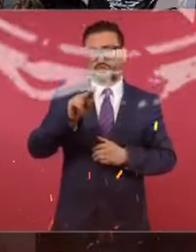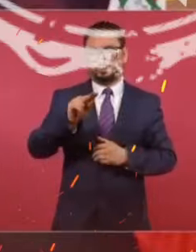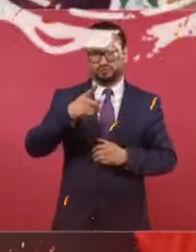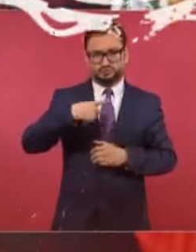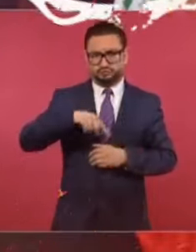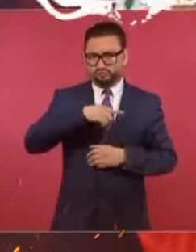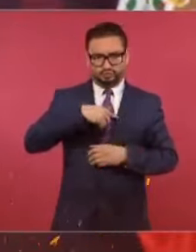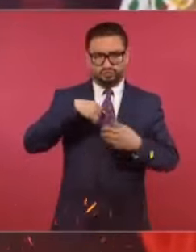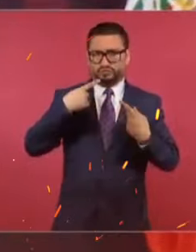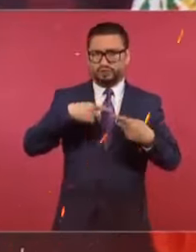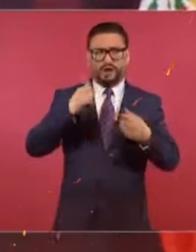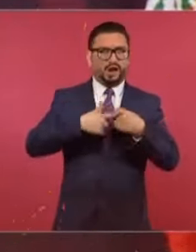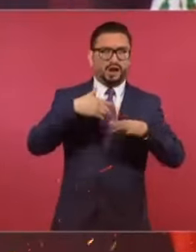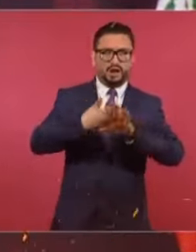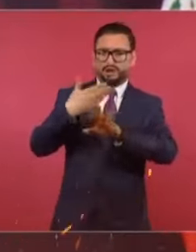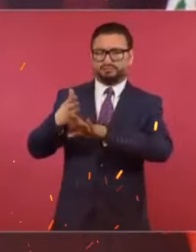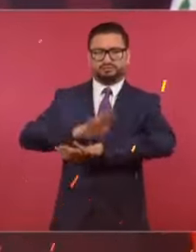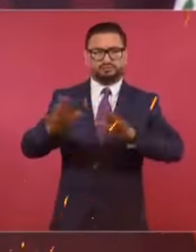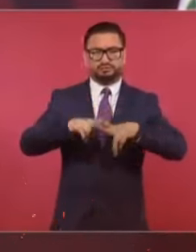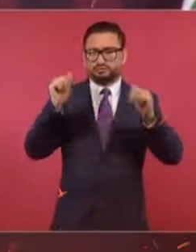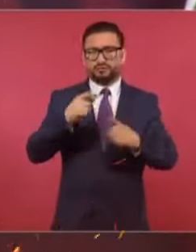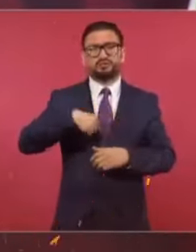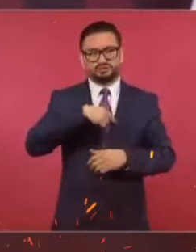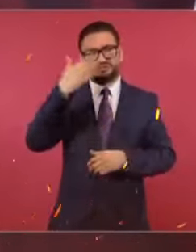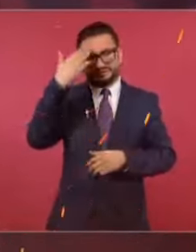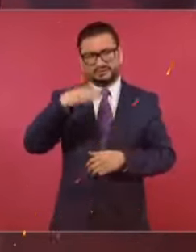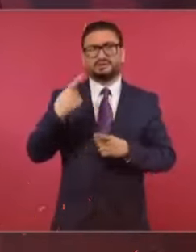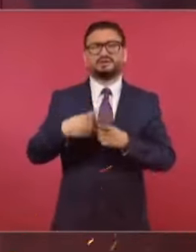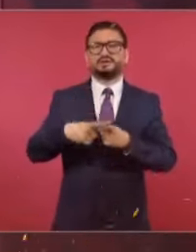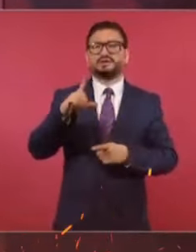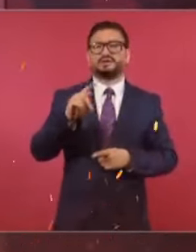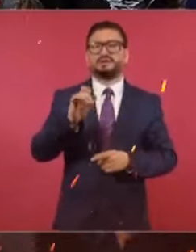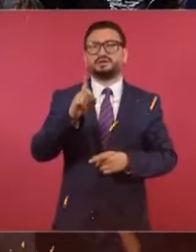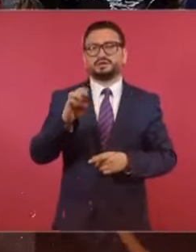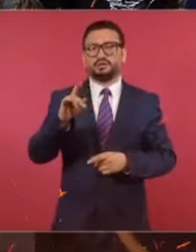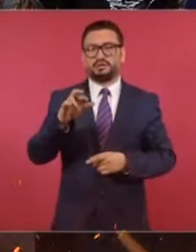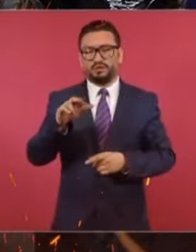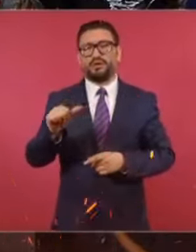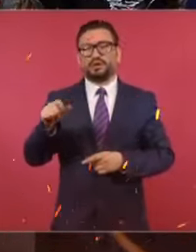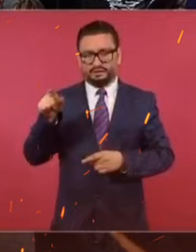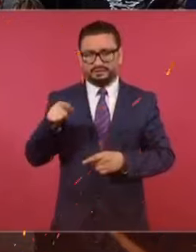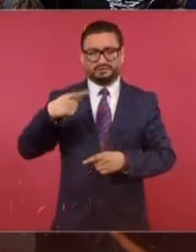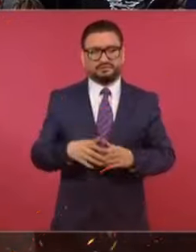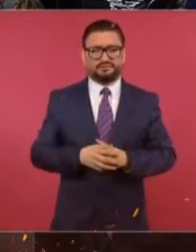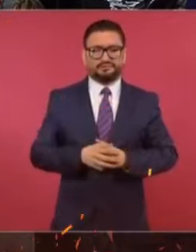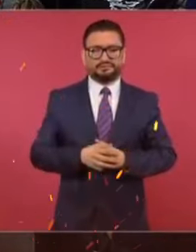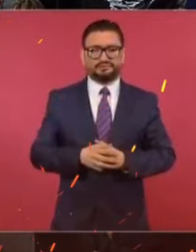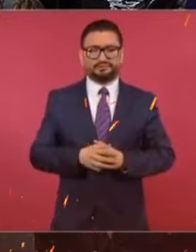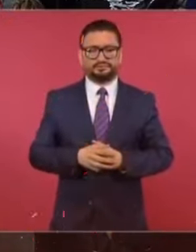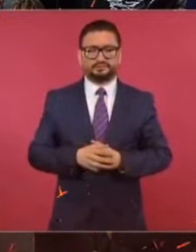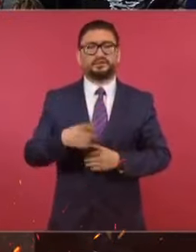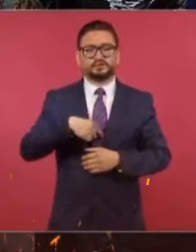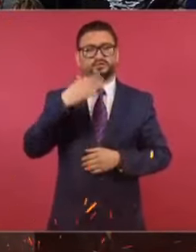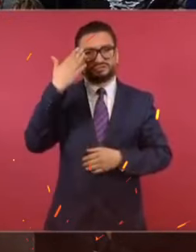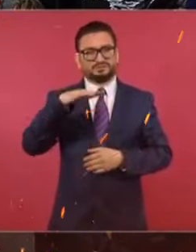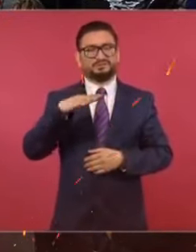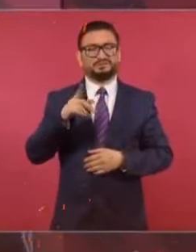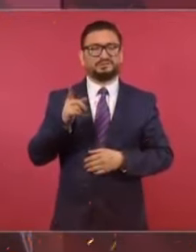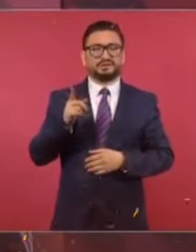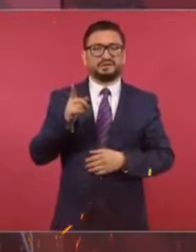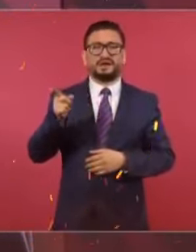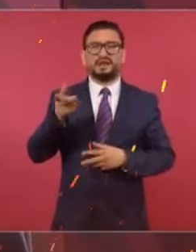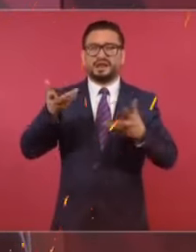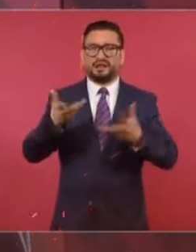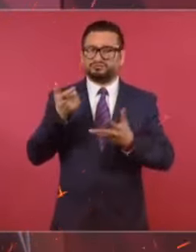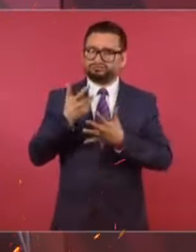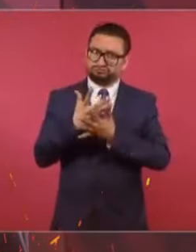nosotros no perseguimos a nadie. Y ya sabemos quién es Loret de Mola, ya lo sabe. Y ese era el propósito, que lo supiera más gente. Ya sabemos que ha